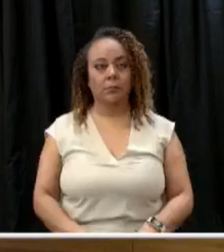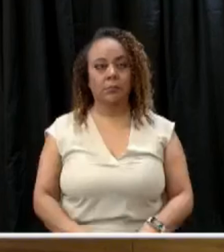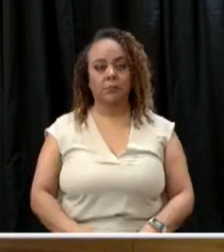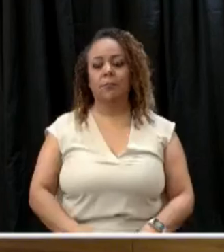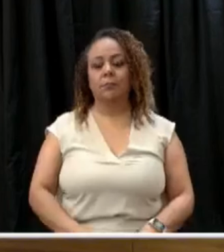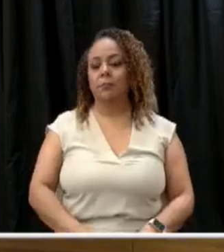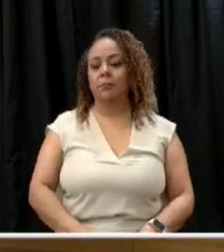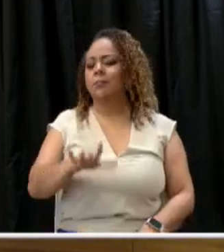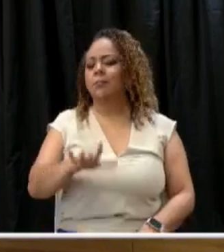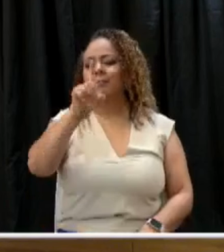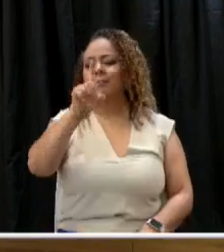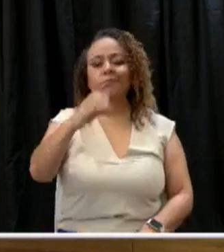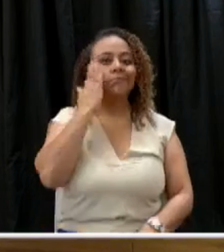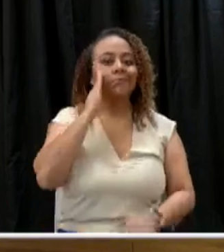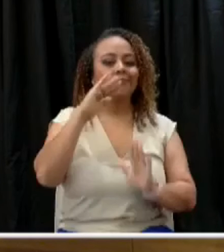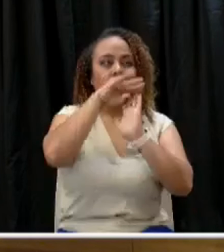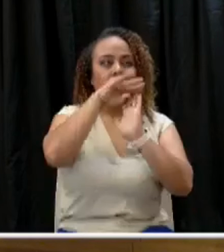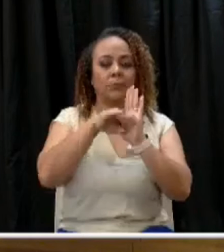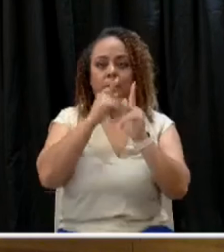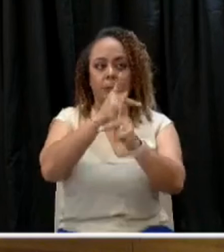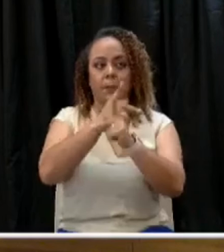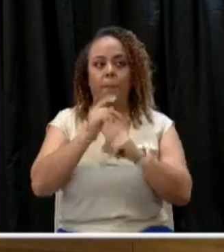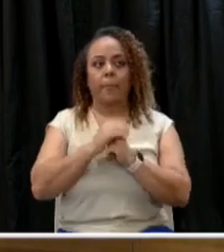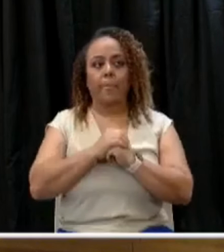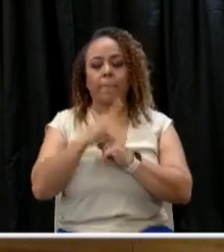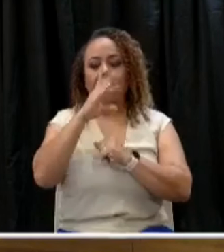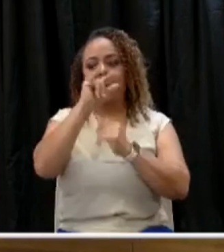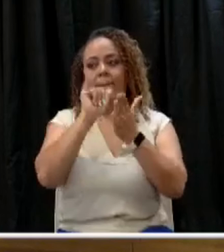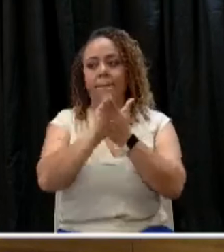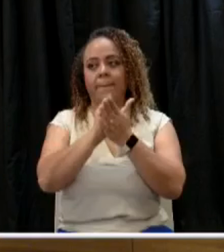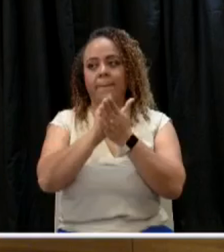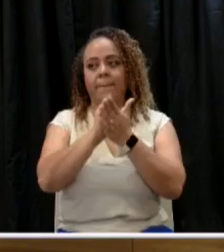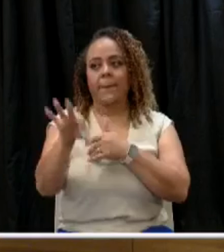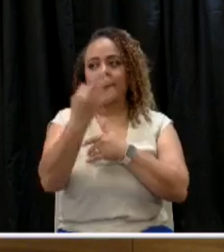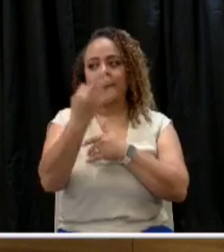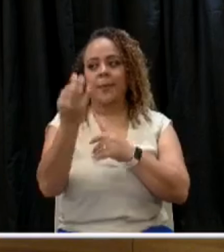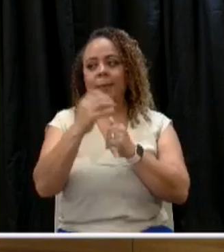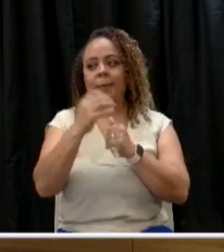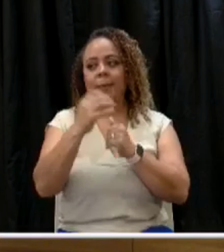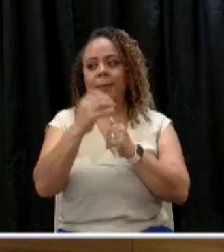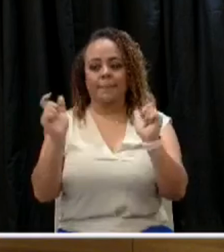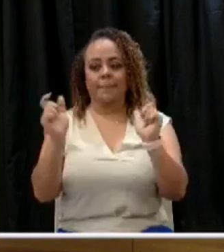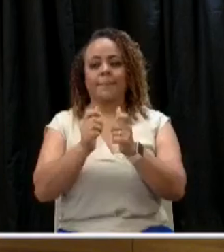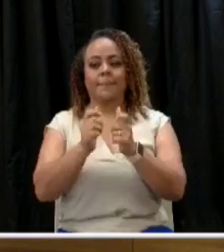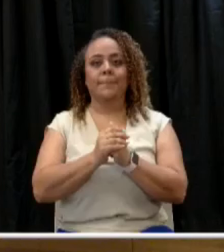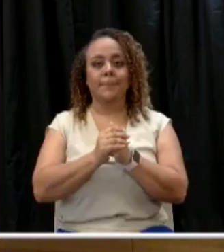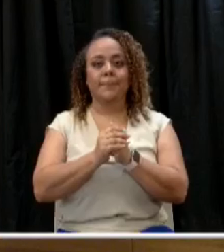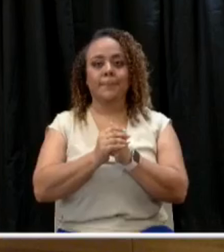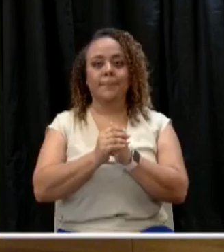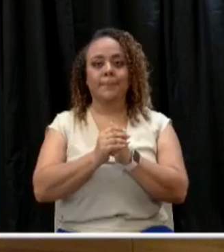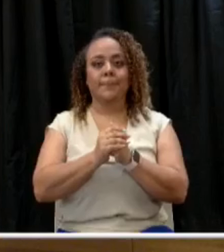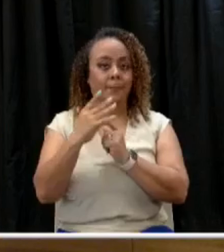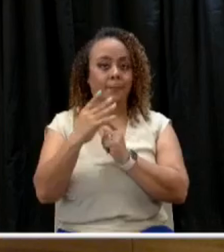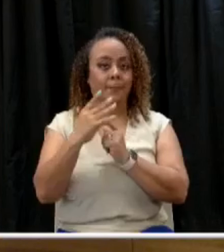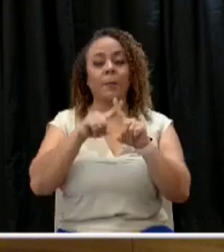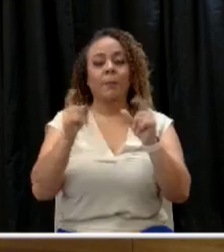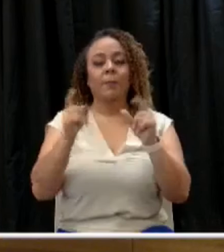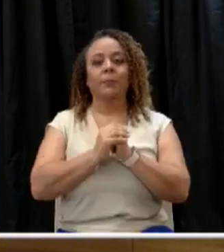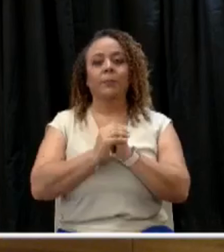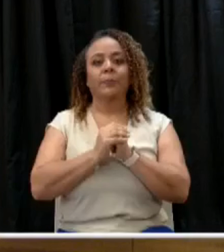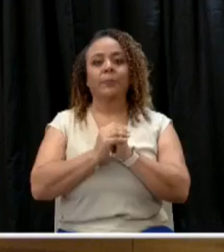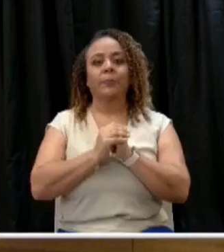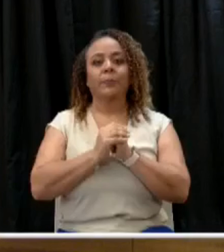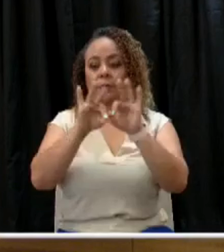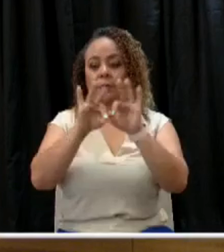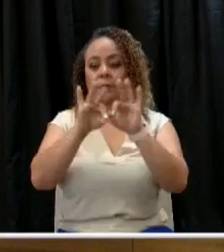debe de conocer de estas medidas de prevención y de esta forma mitigar los efectos del sol, pero lo más importante, seguir